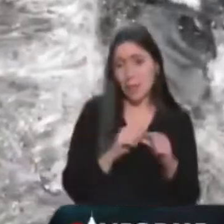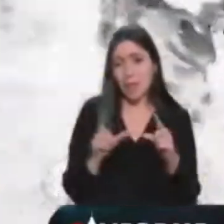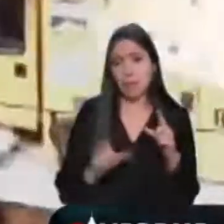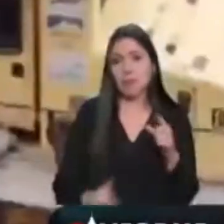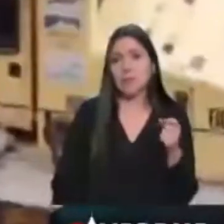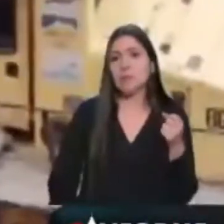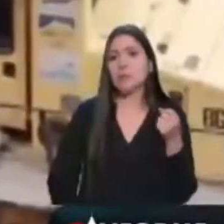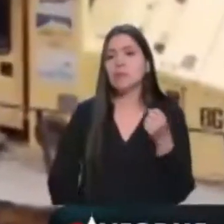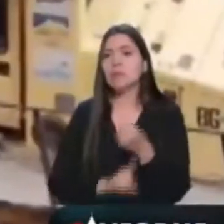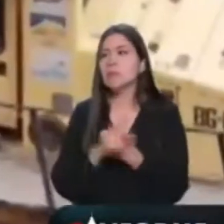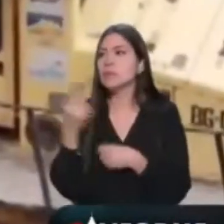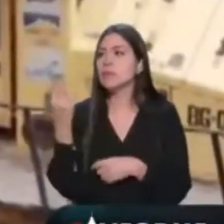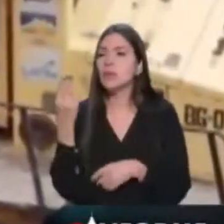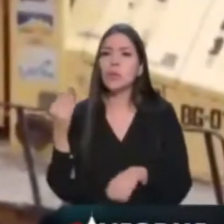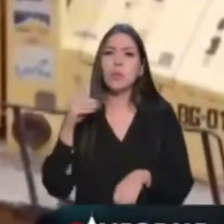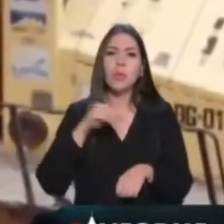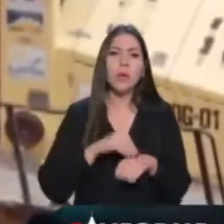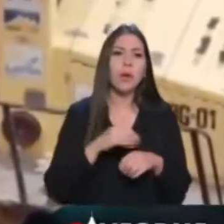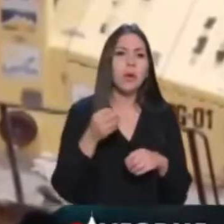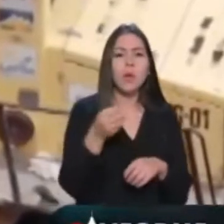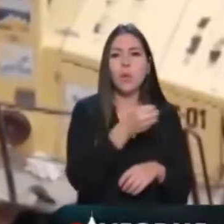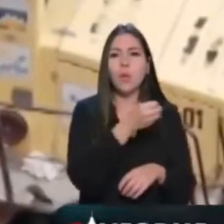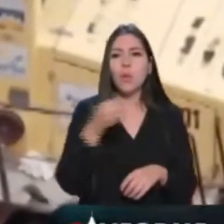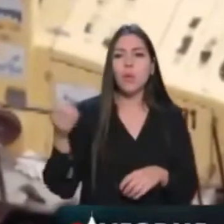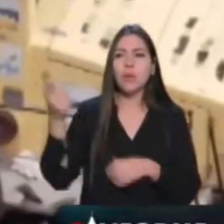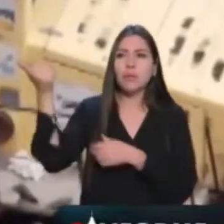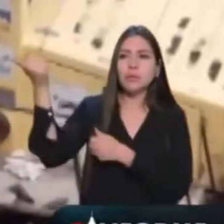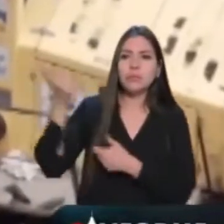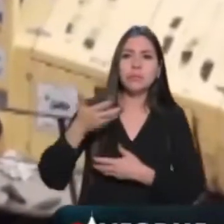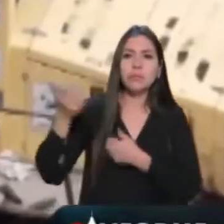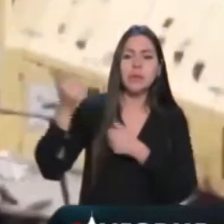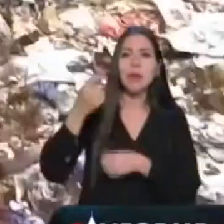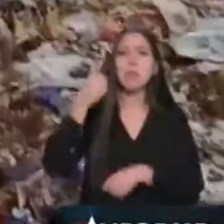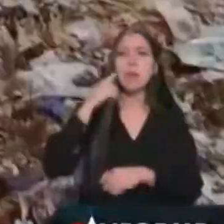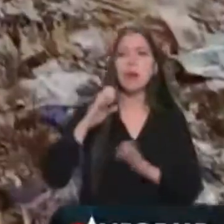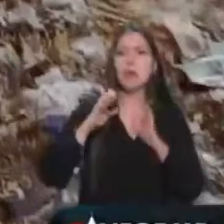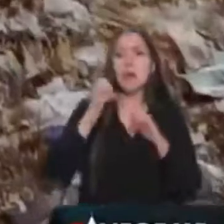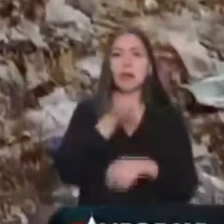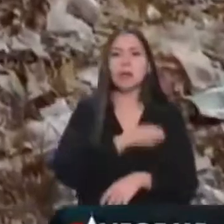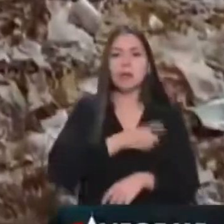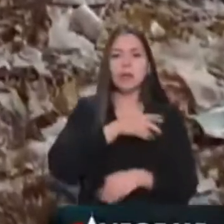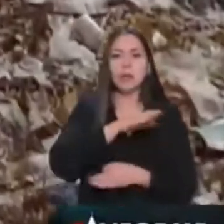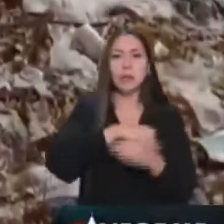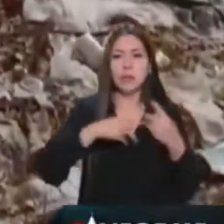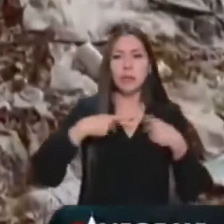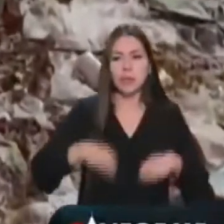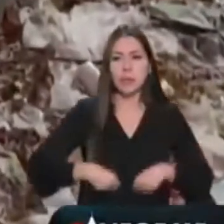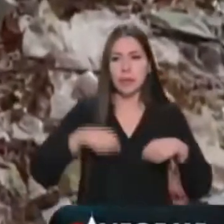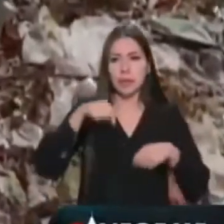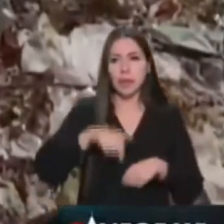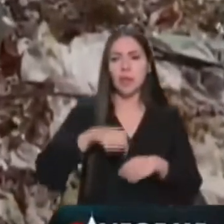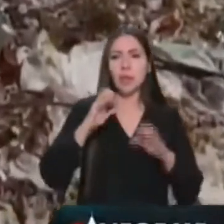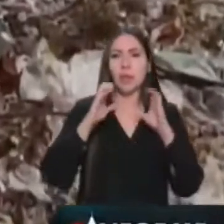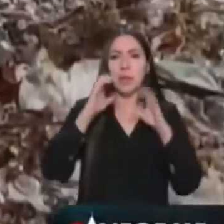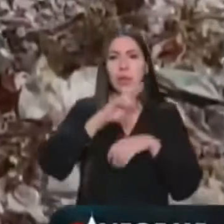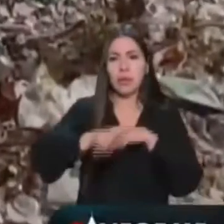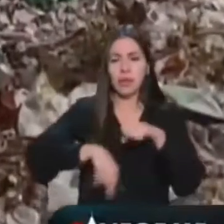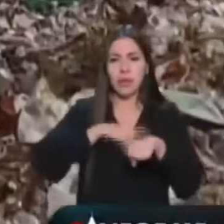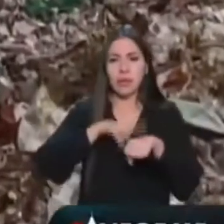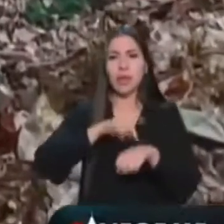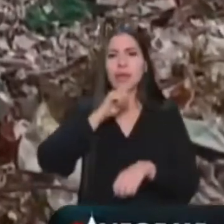de regular estas importaciones por la salud de sus habitantes, el cuidado al medio ambiente y los